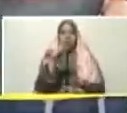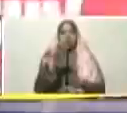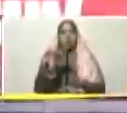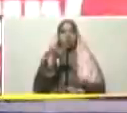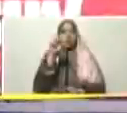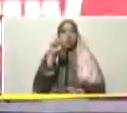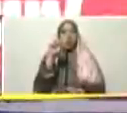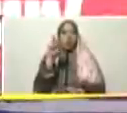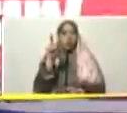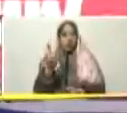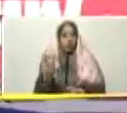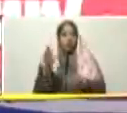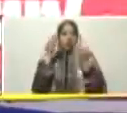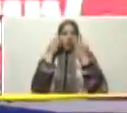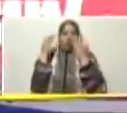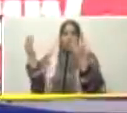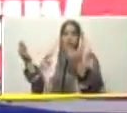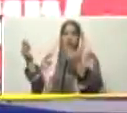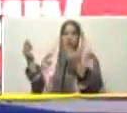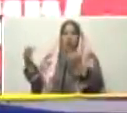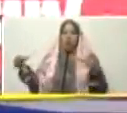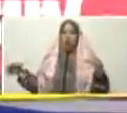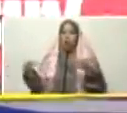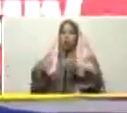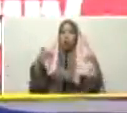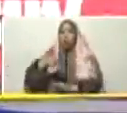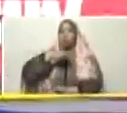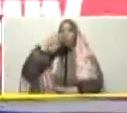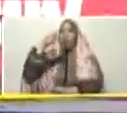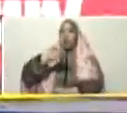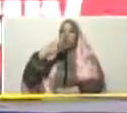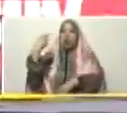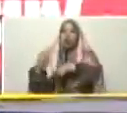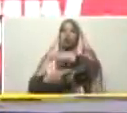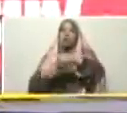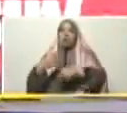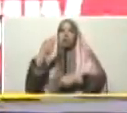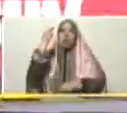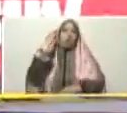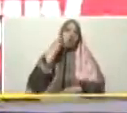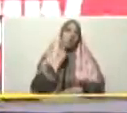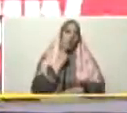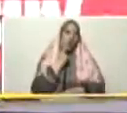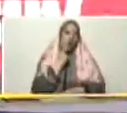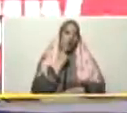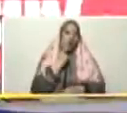partido de la revolución bolivariana el partido del comandante hugo chávez